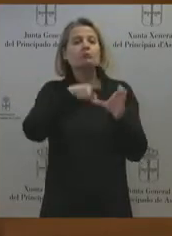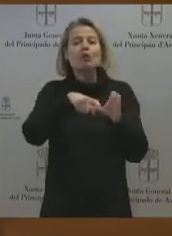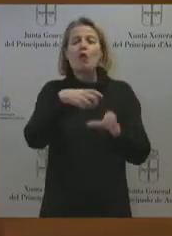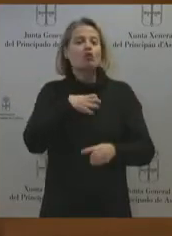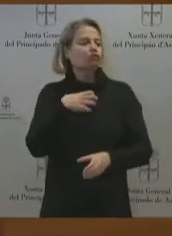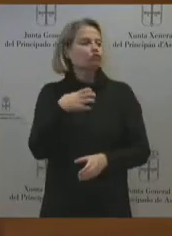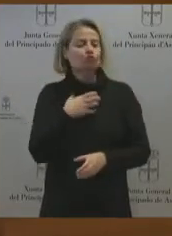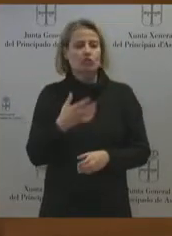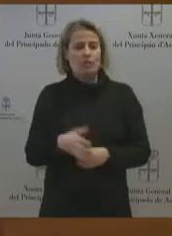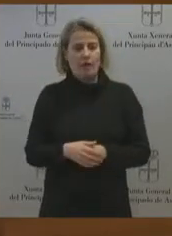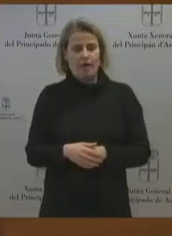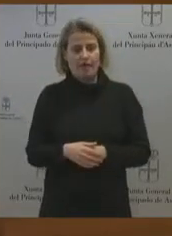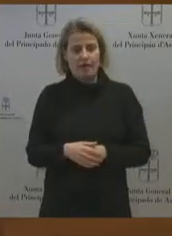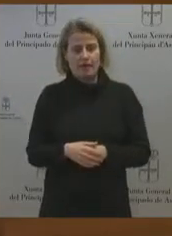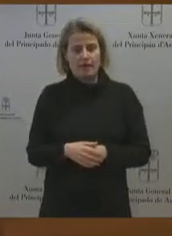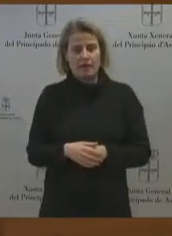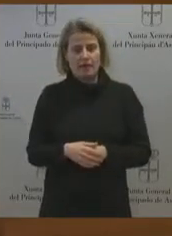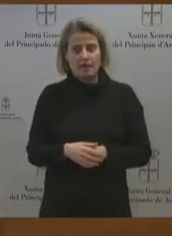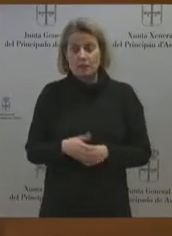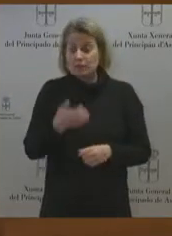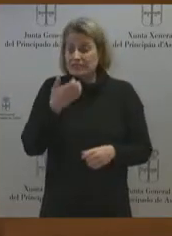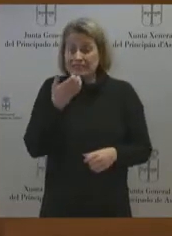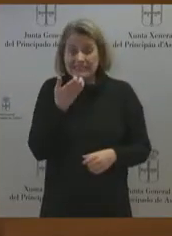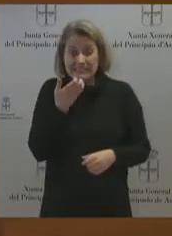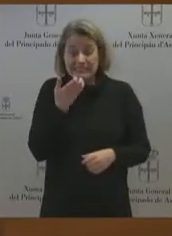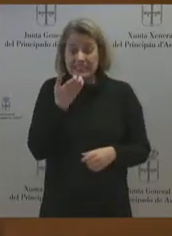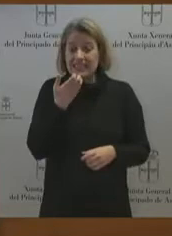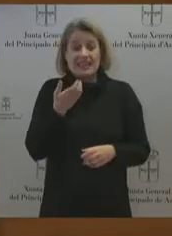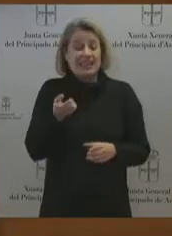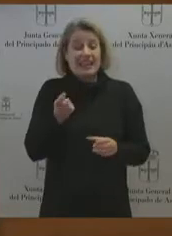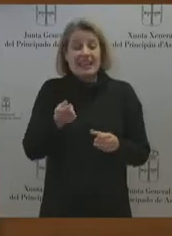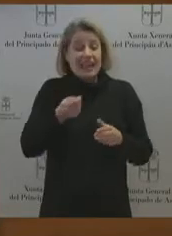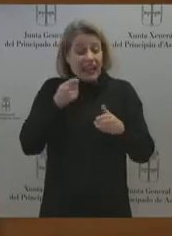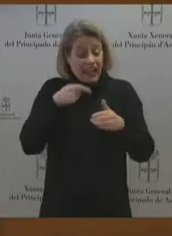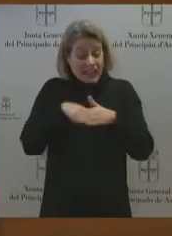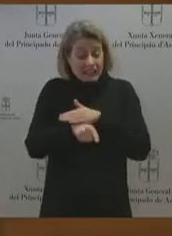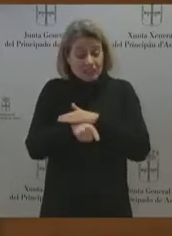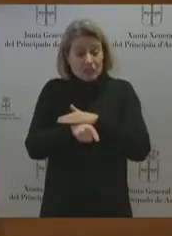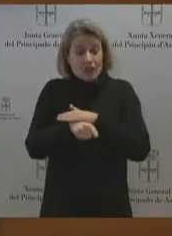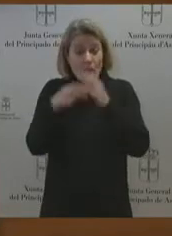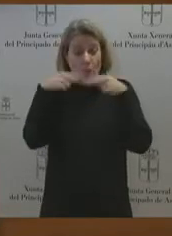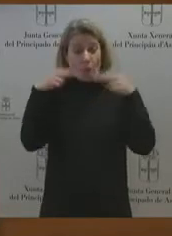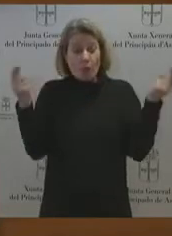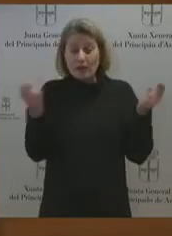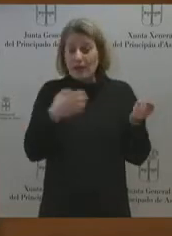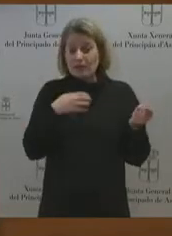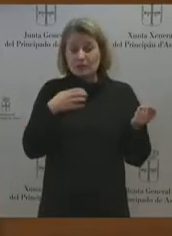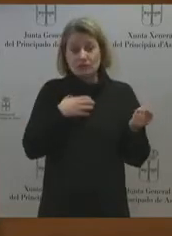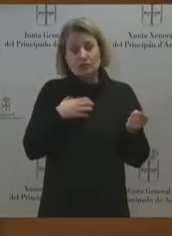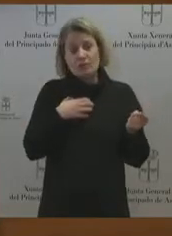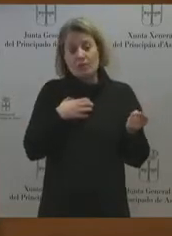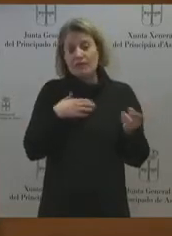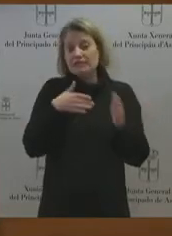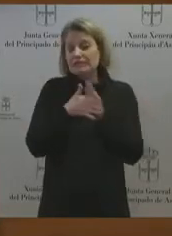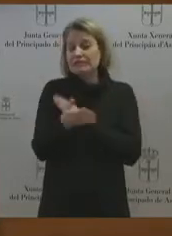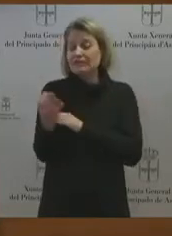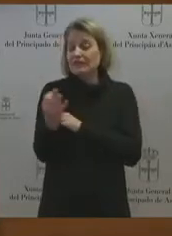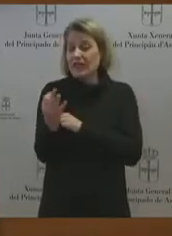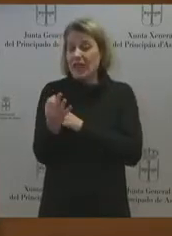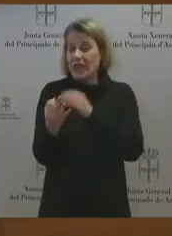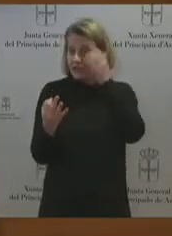la empresa, esto quiere decir varias cosas. Uno, y esto se está trasladando a los trabajadores y a toda la sociedad